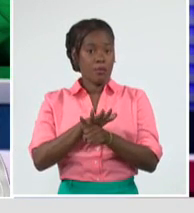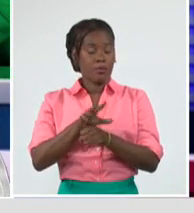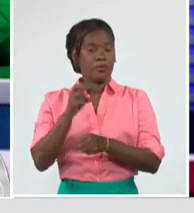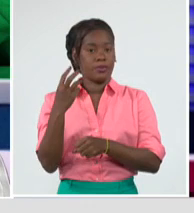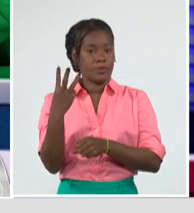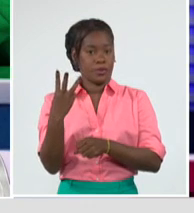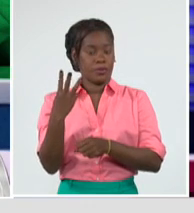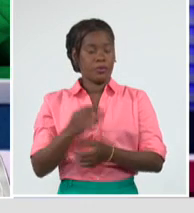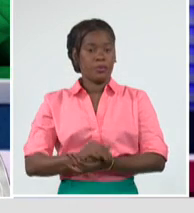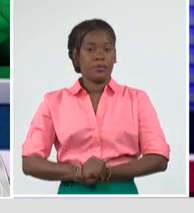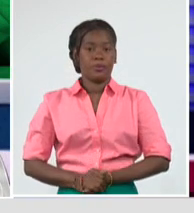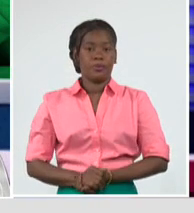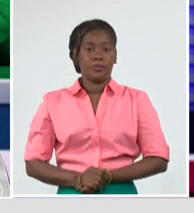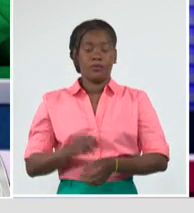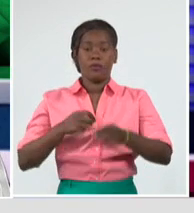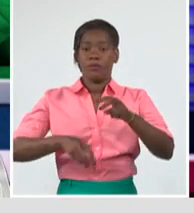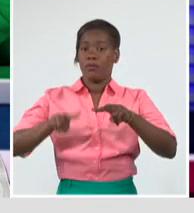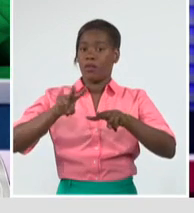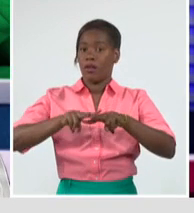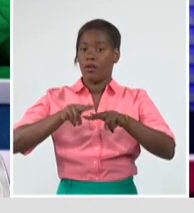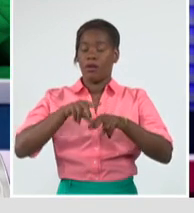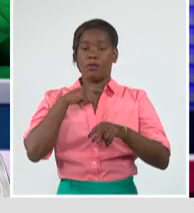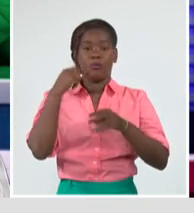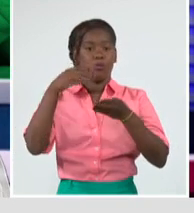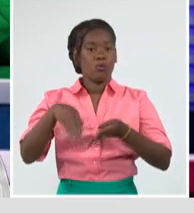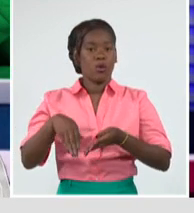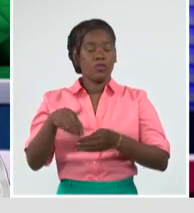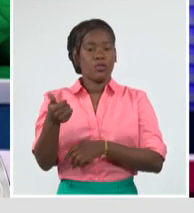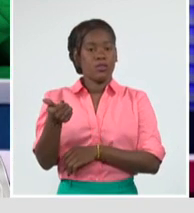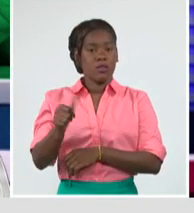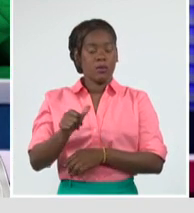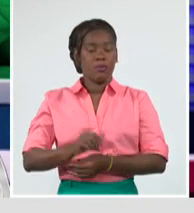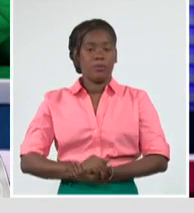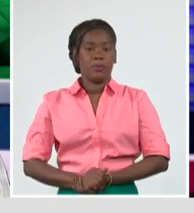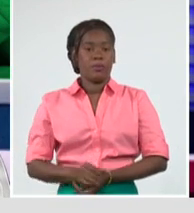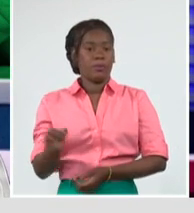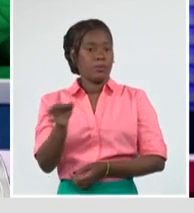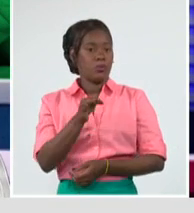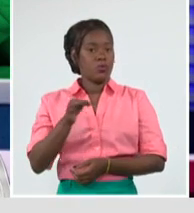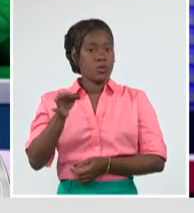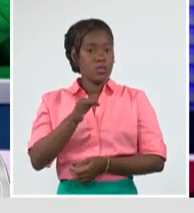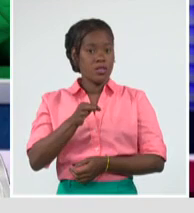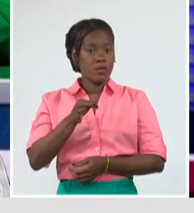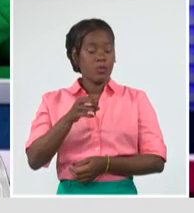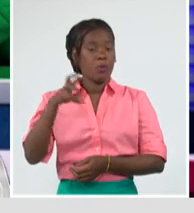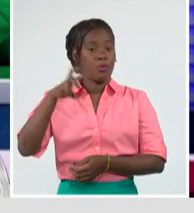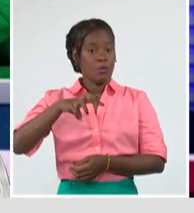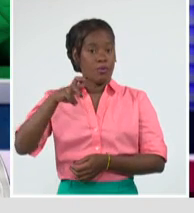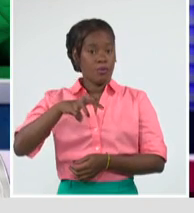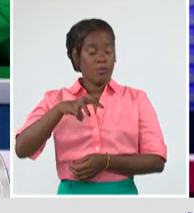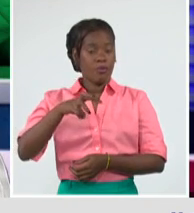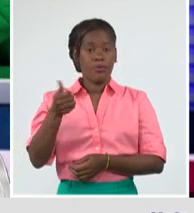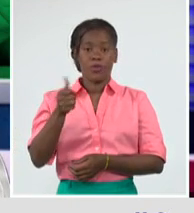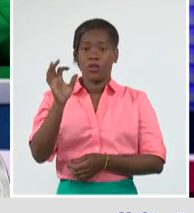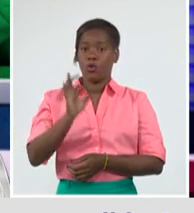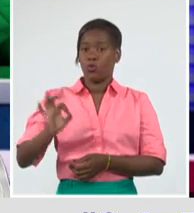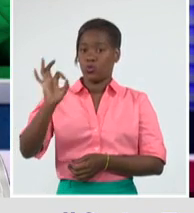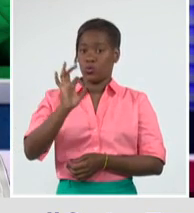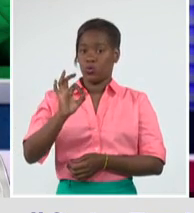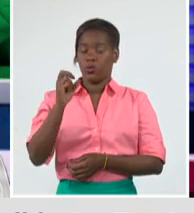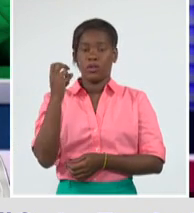En la provincia de La Habana fallecen 10 personas, 3 del municipio de Marianao, de 10 de octubre, 2, de